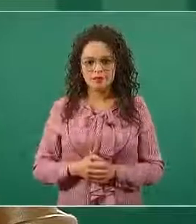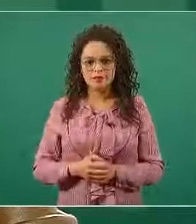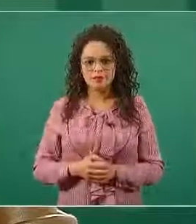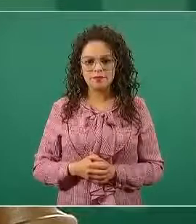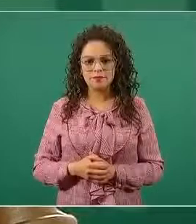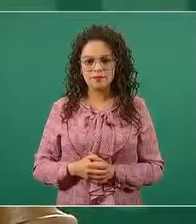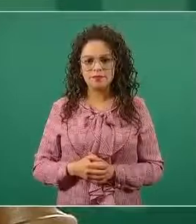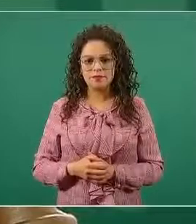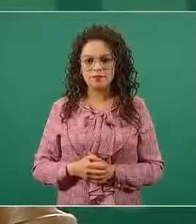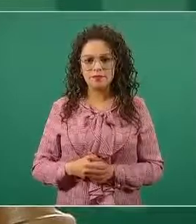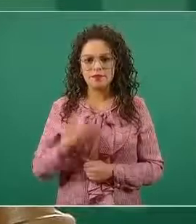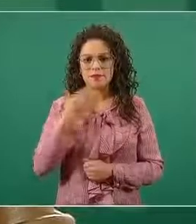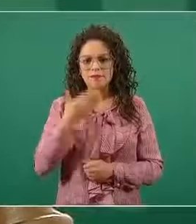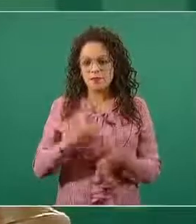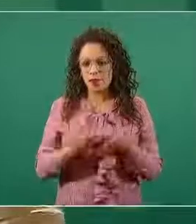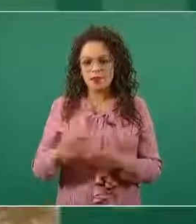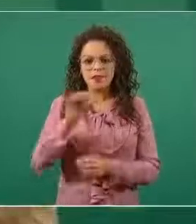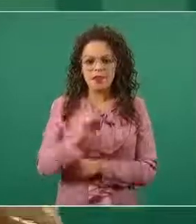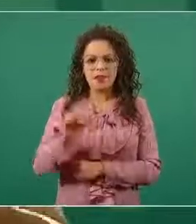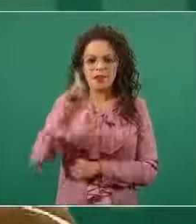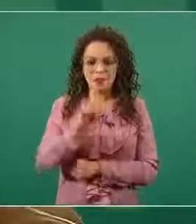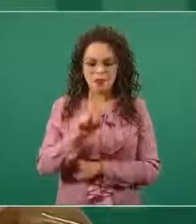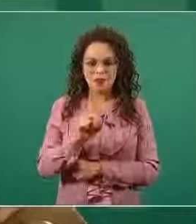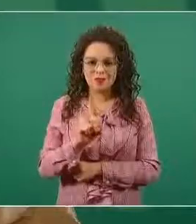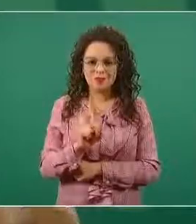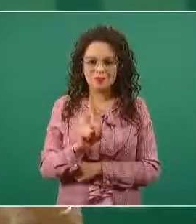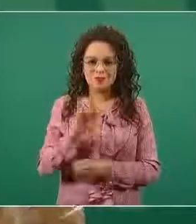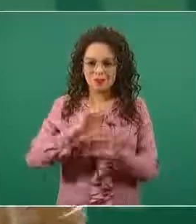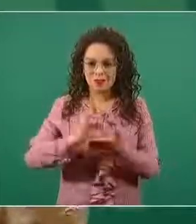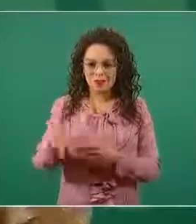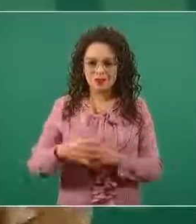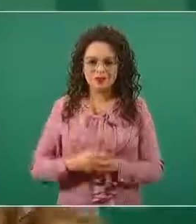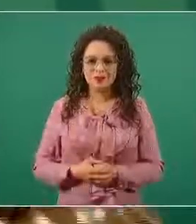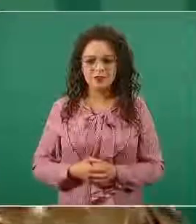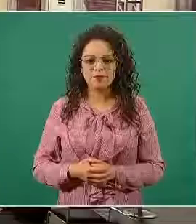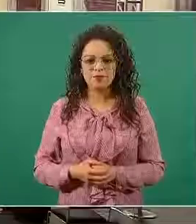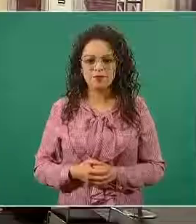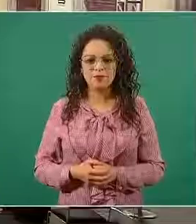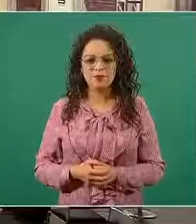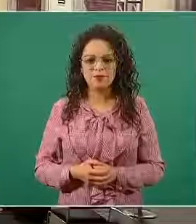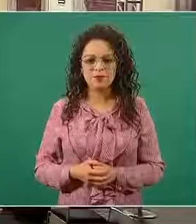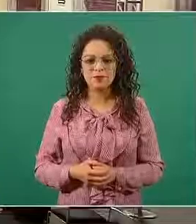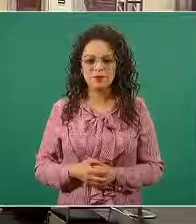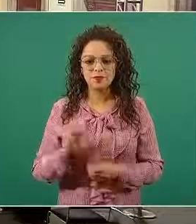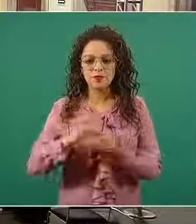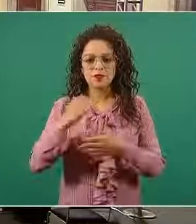de semana aún todavía. Gracias. Muchas gracias a todos. Muy buenas noches.